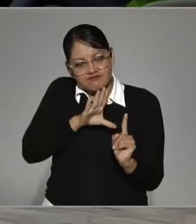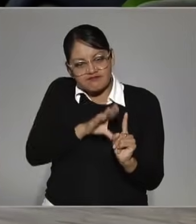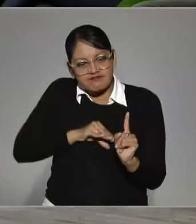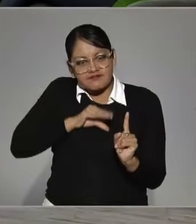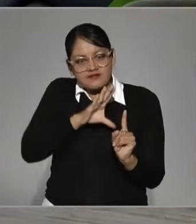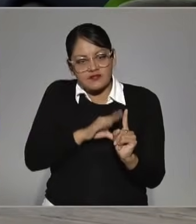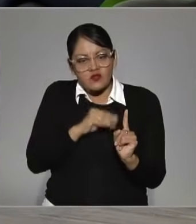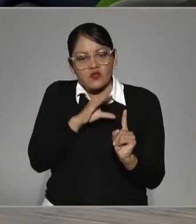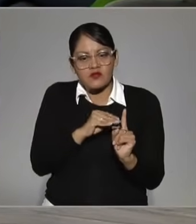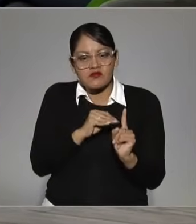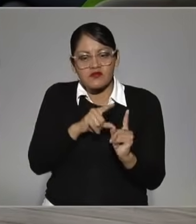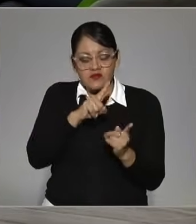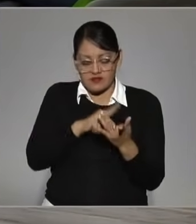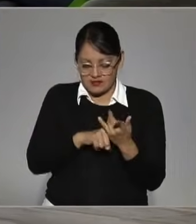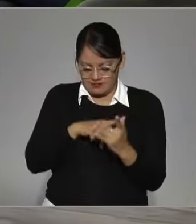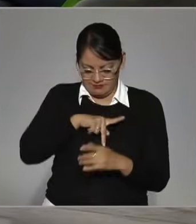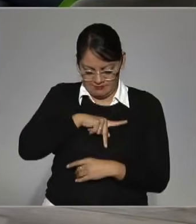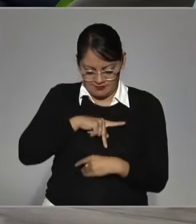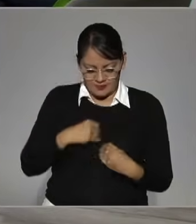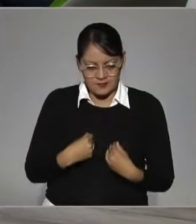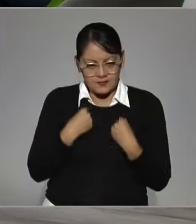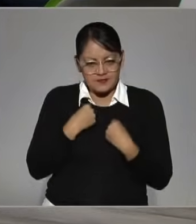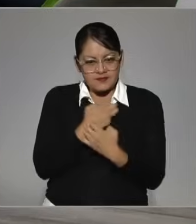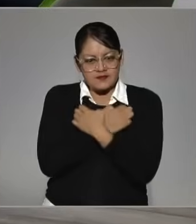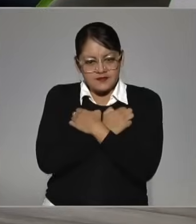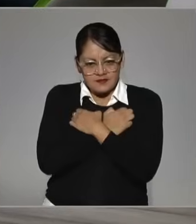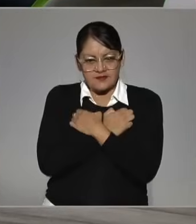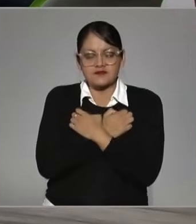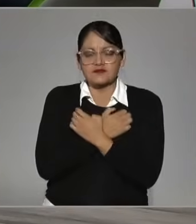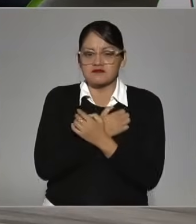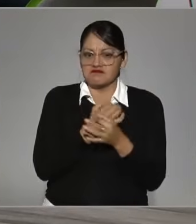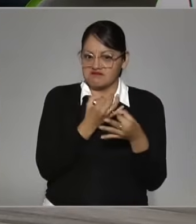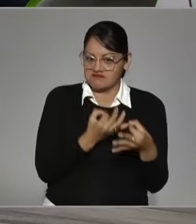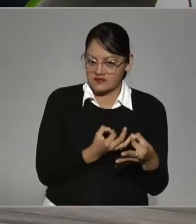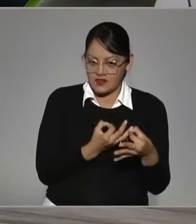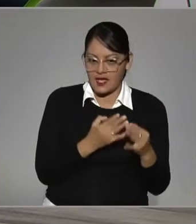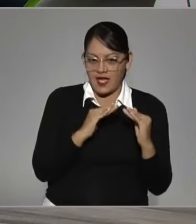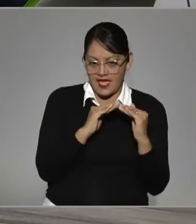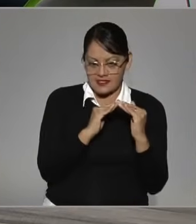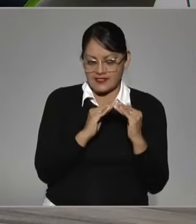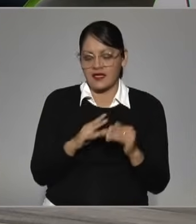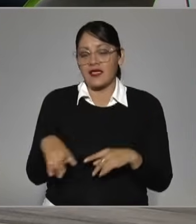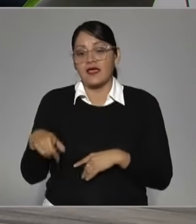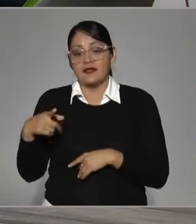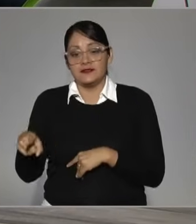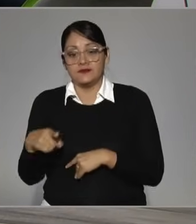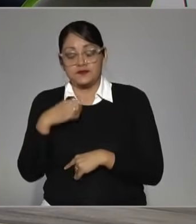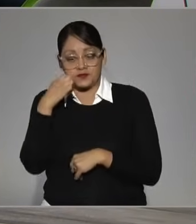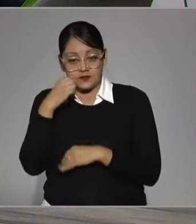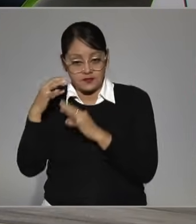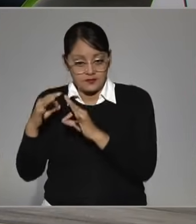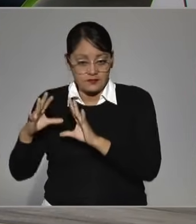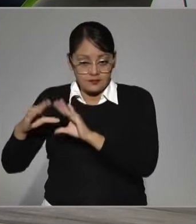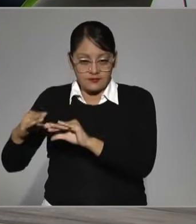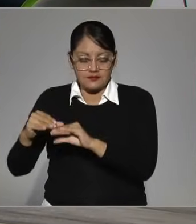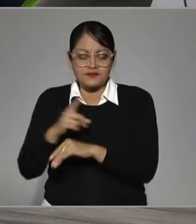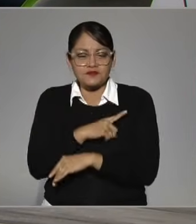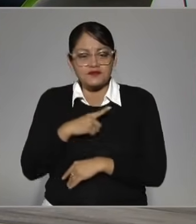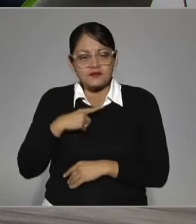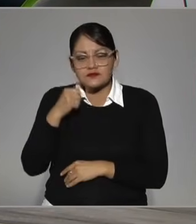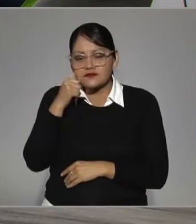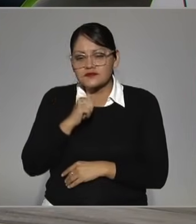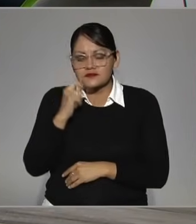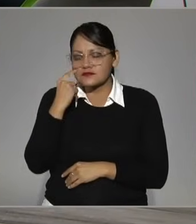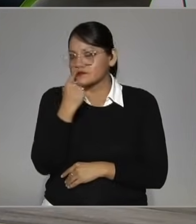también que están dentro de nosotros en la educación. Está la formal y la no formal. Tenemos que poner siempre nuestra mirada